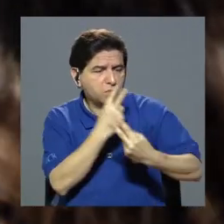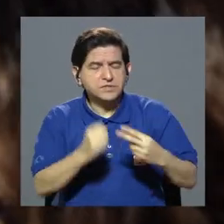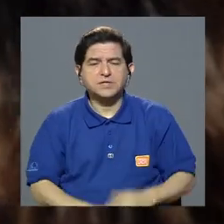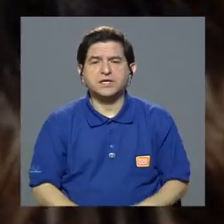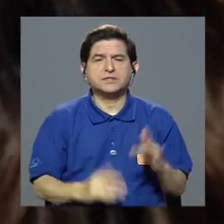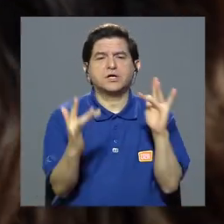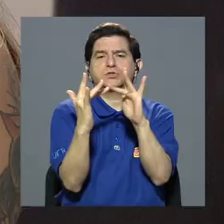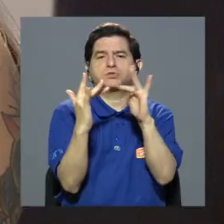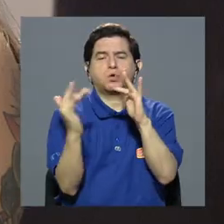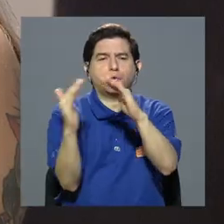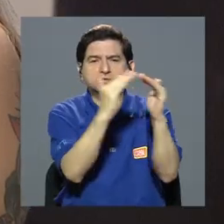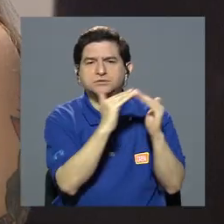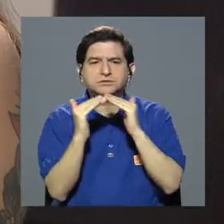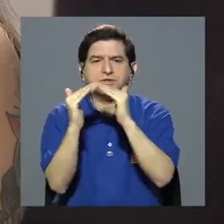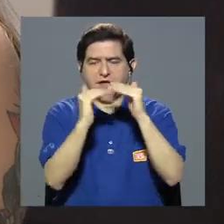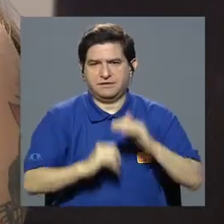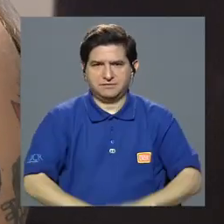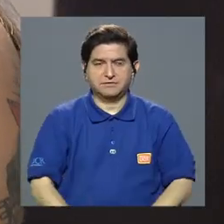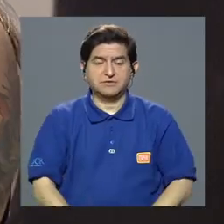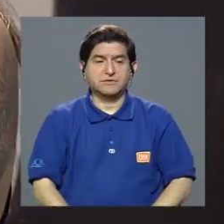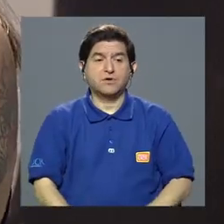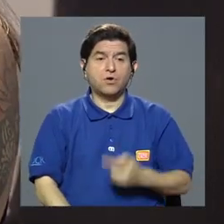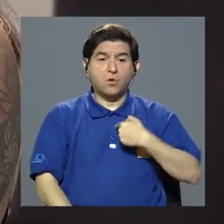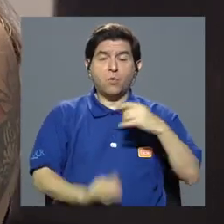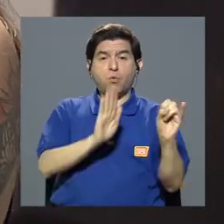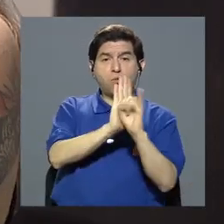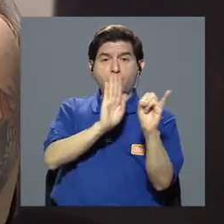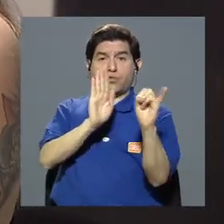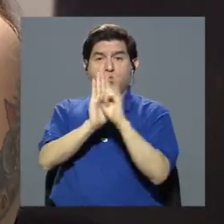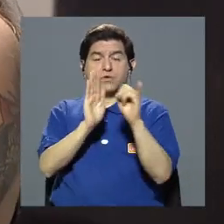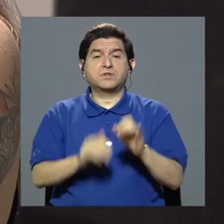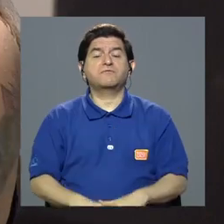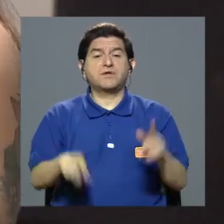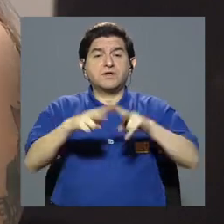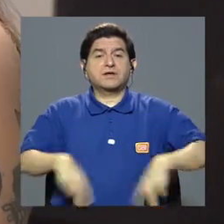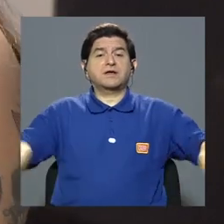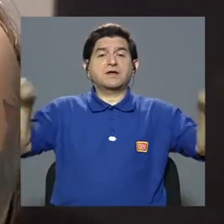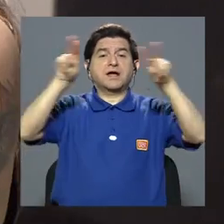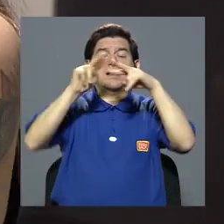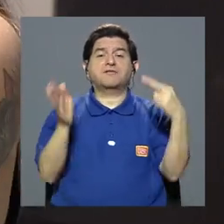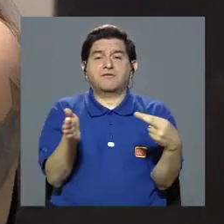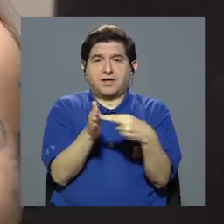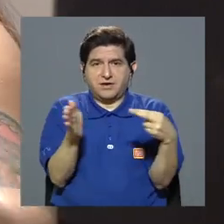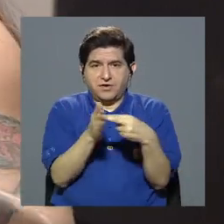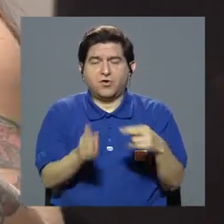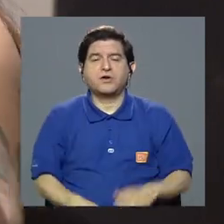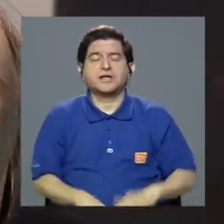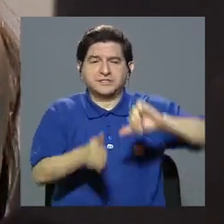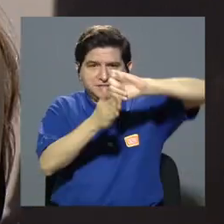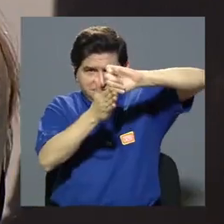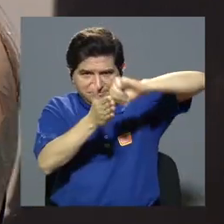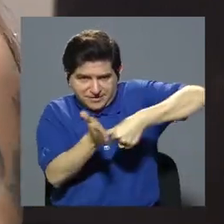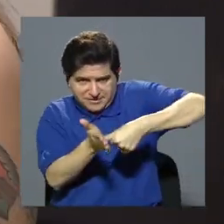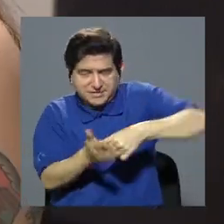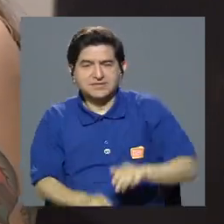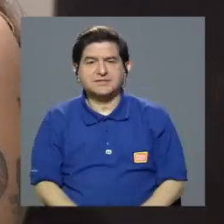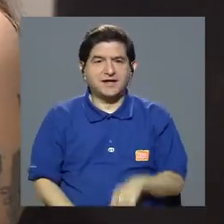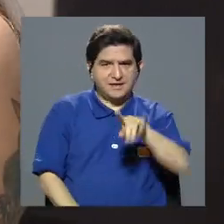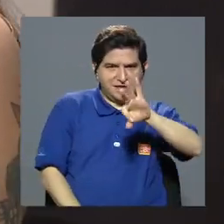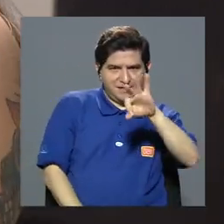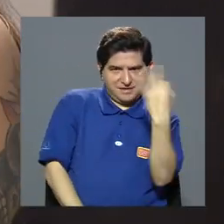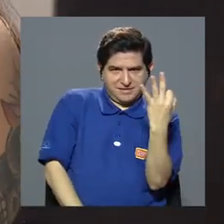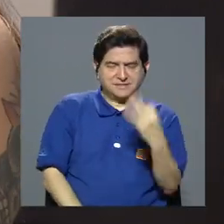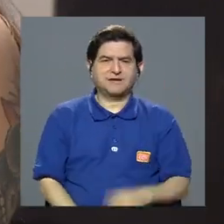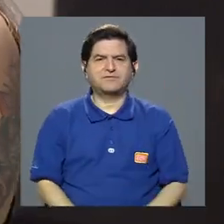giras tienes este acercamiento a la comunidad verdad entonces por ahí uno identifica a ciertos valores que los vamos repitiendo y los vamos reforzando digamos